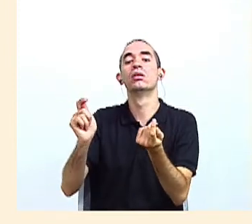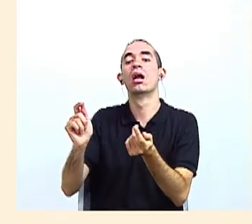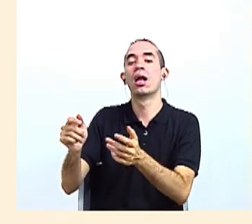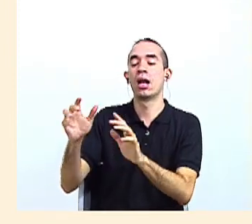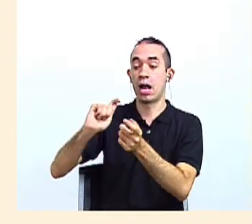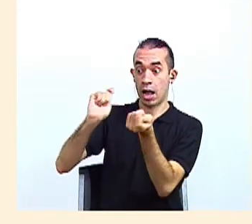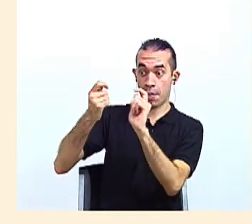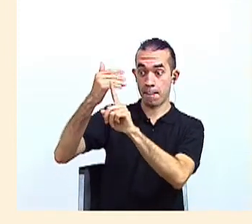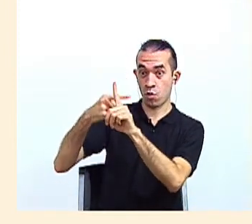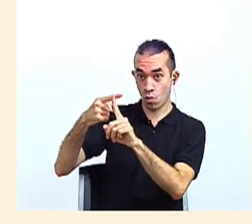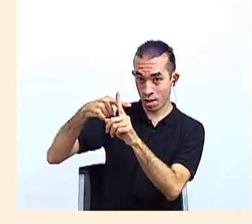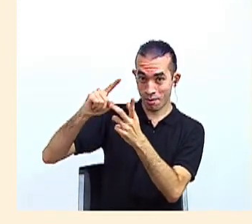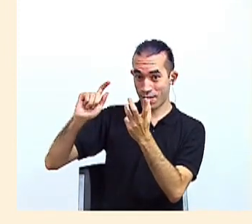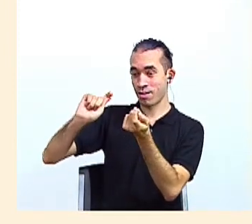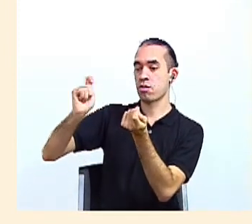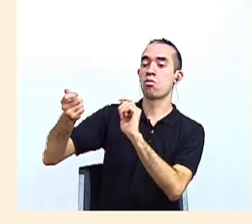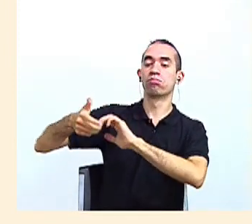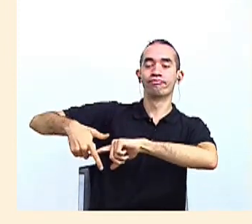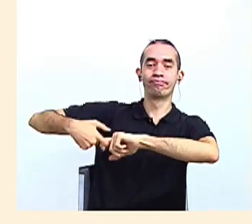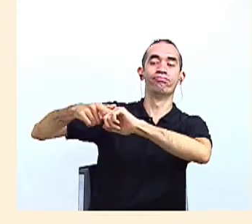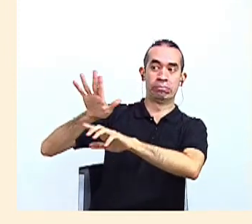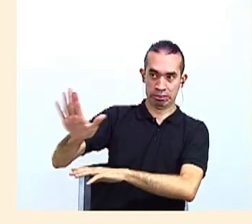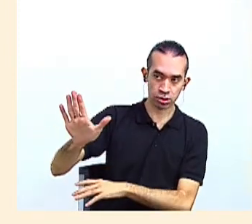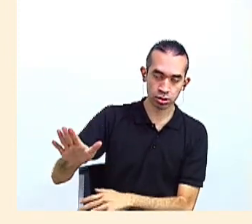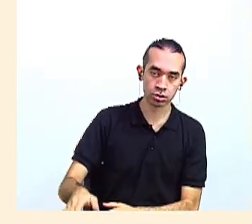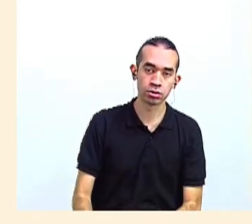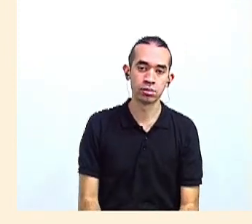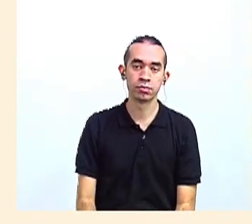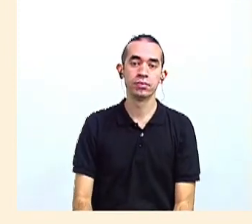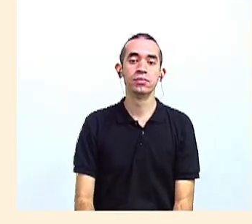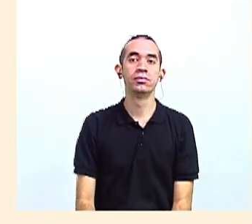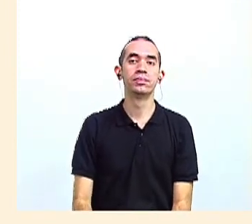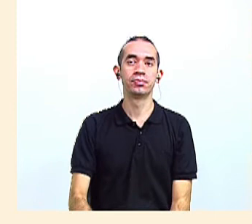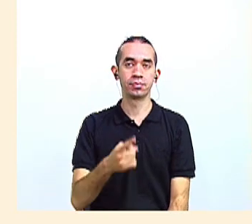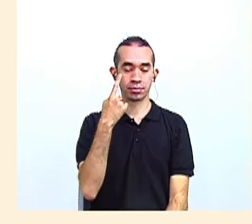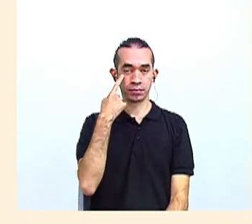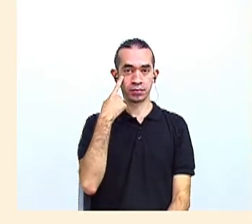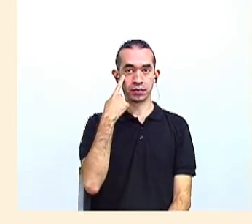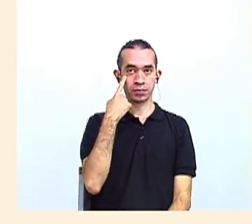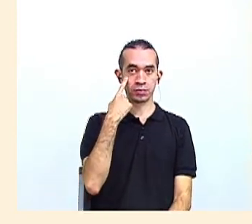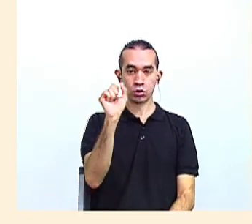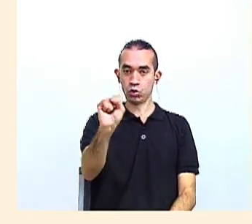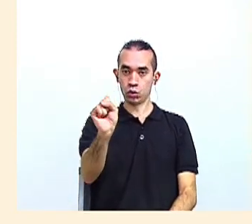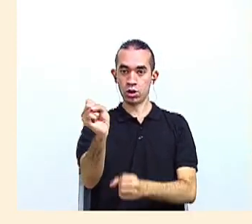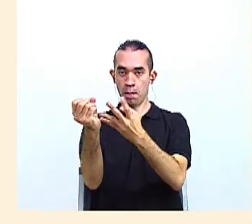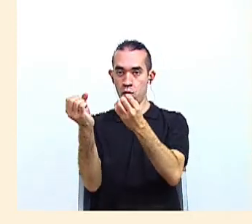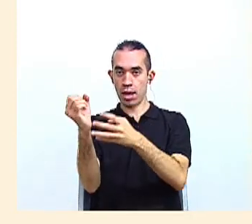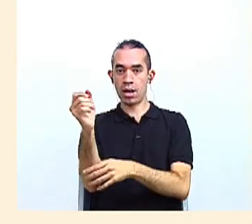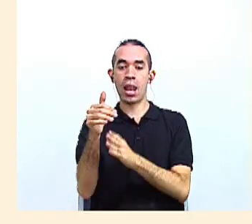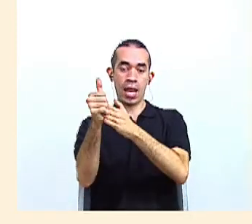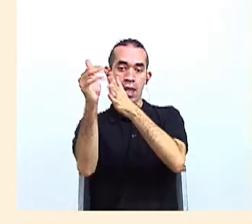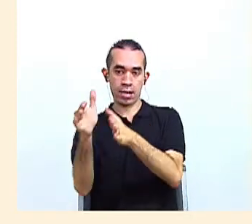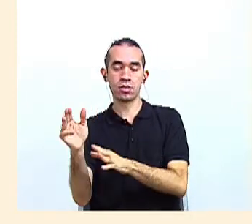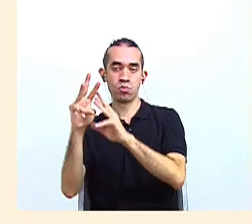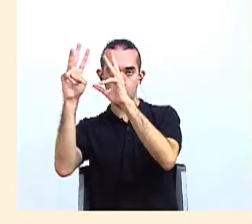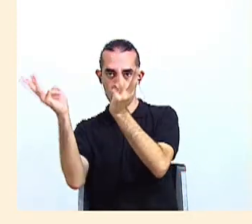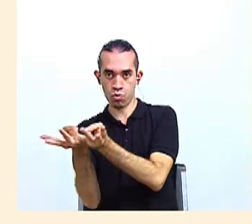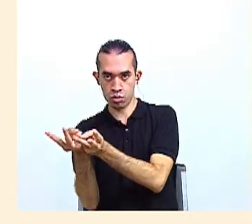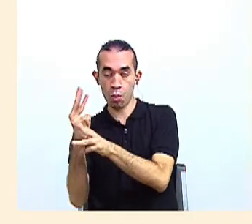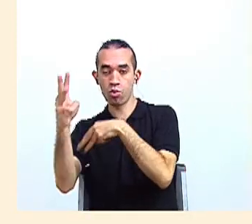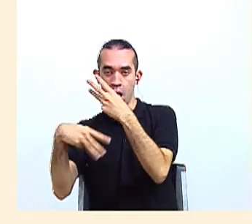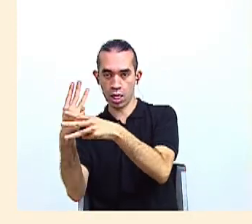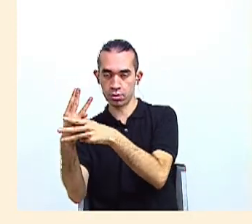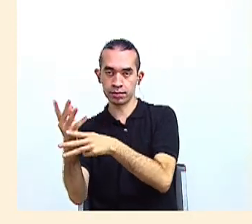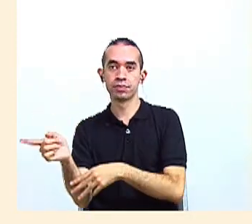vemos en detalle esta frase, esta oración, tenemos los líderes mundiales como sujeto plural y el verbo